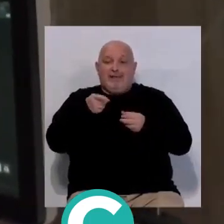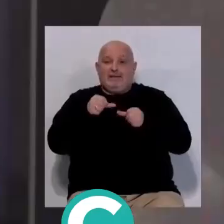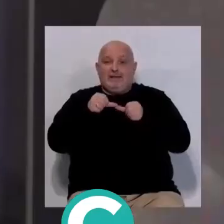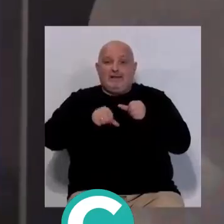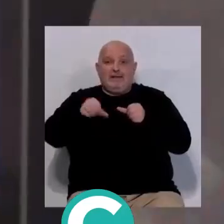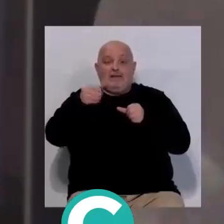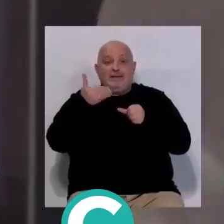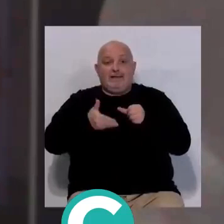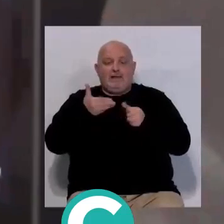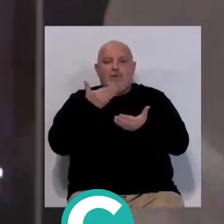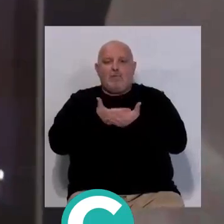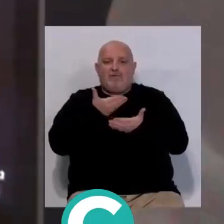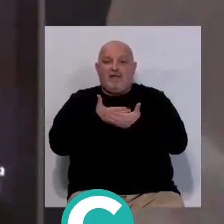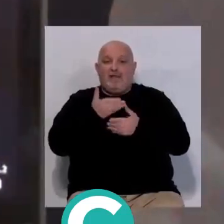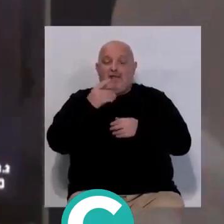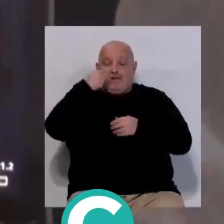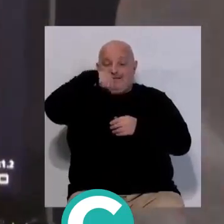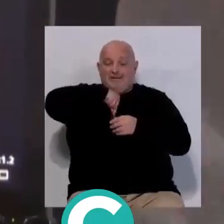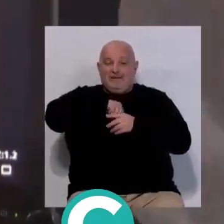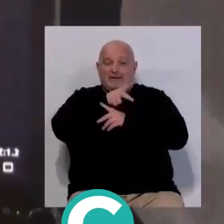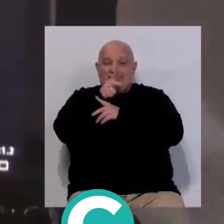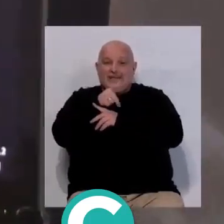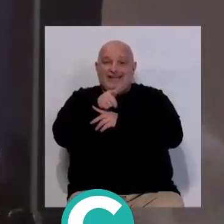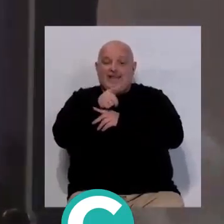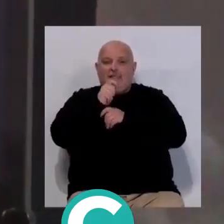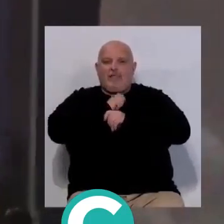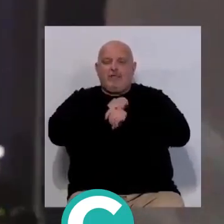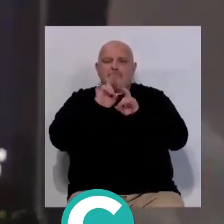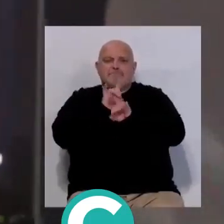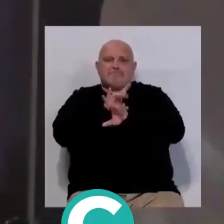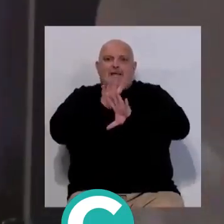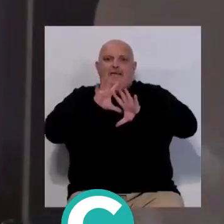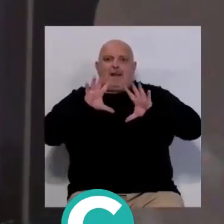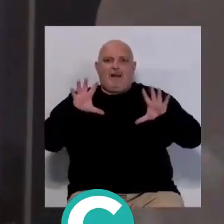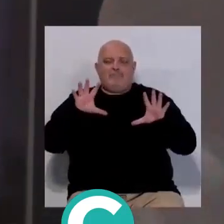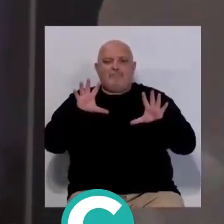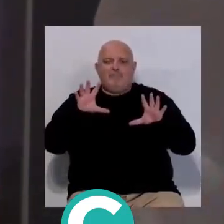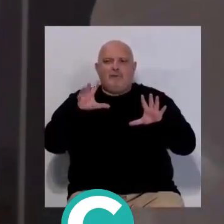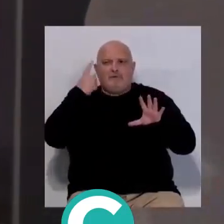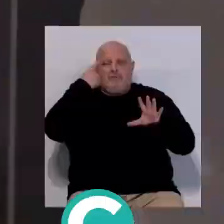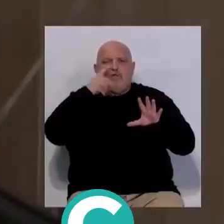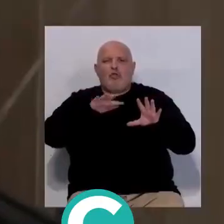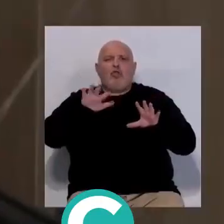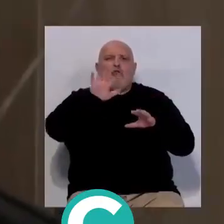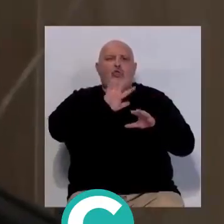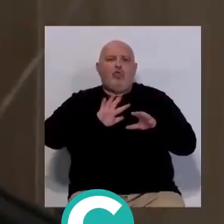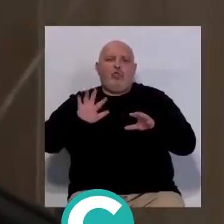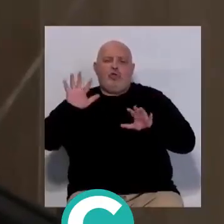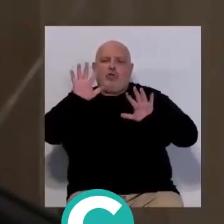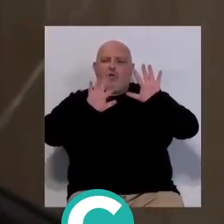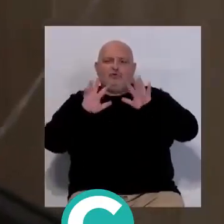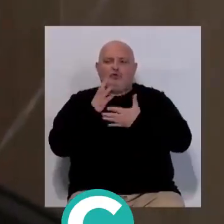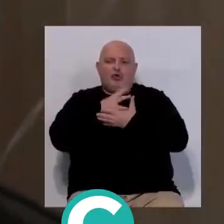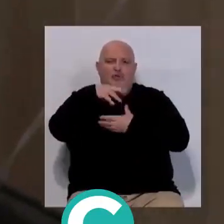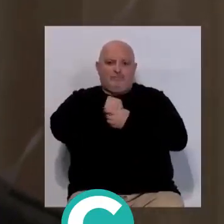es tan importante esta prueba, la ecobroncoscopia, porque lo que nos permite es precisamente obtener un volumen de muestra adecuado para todas